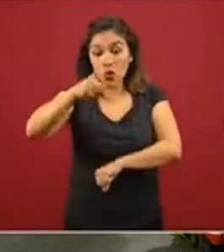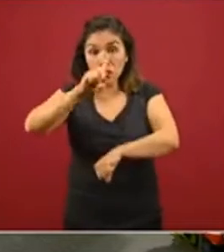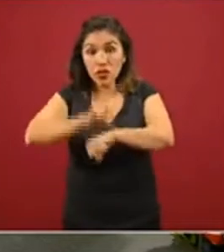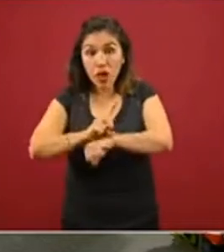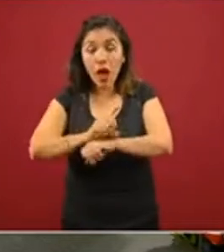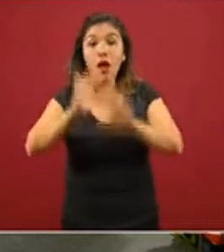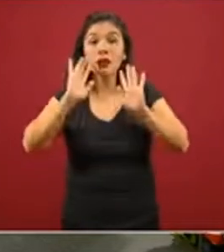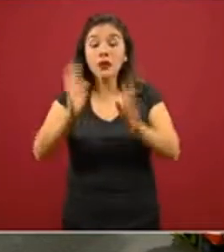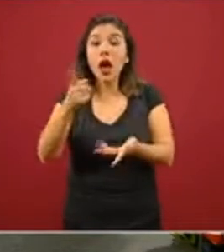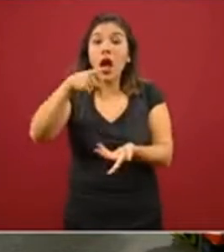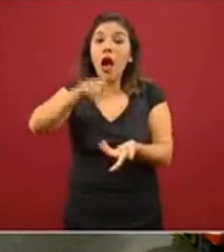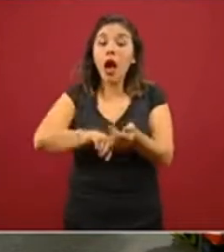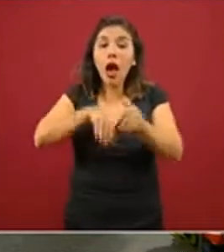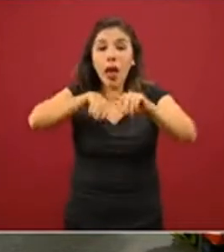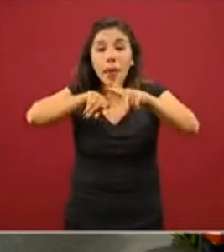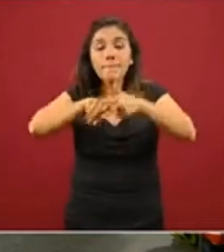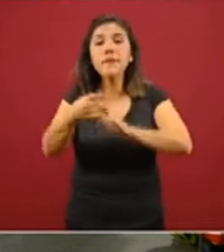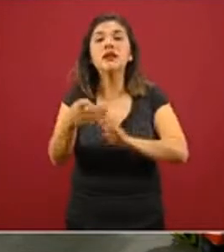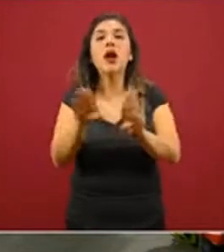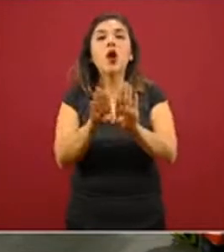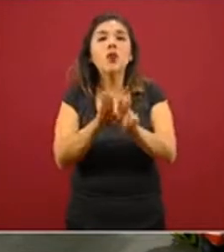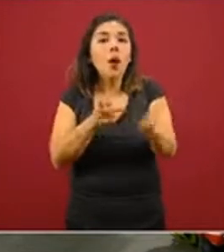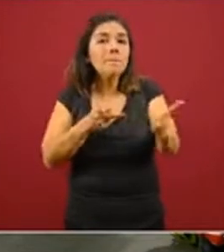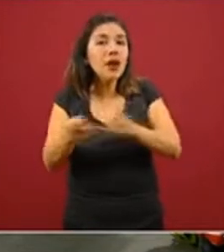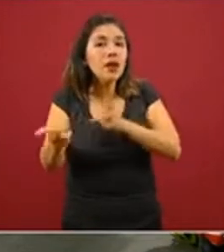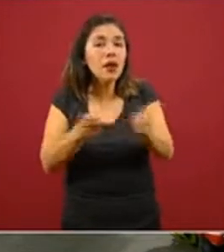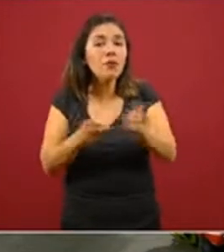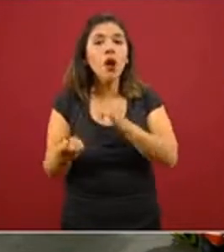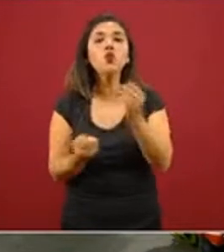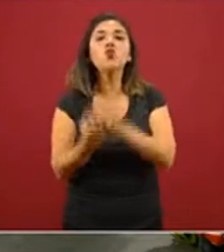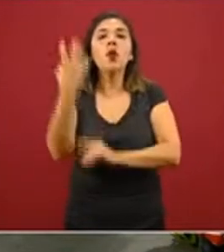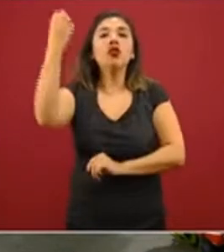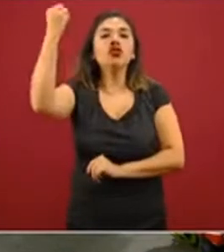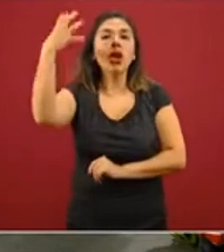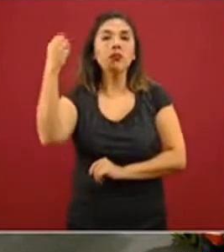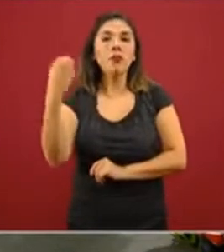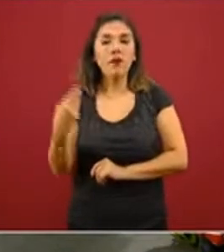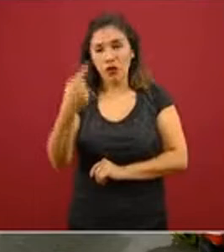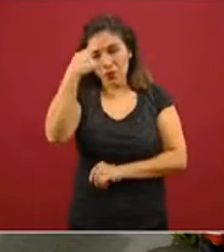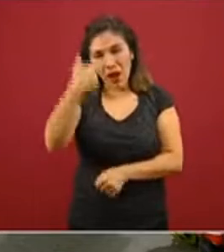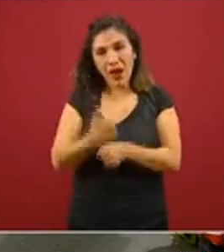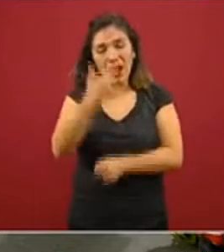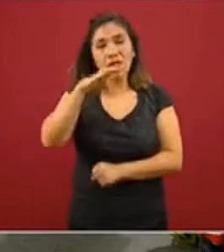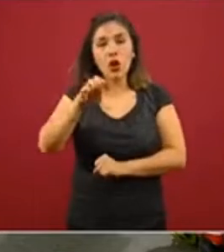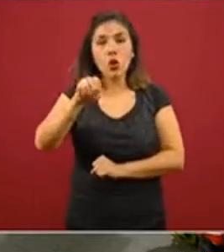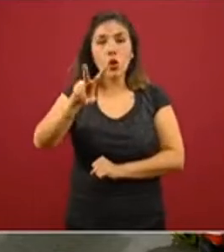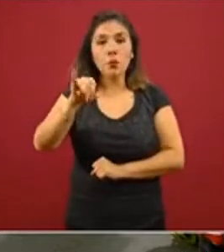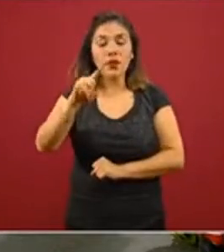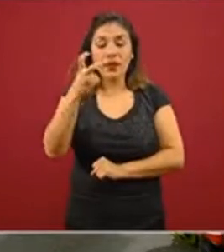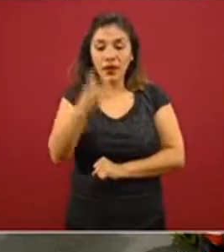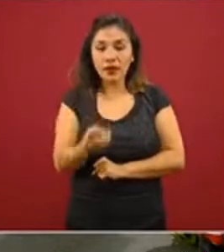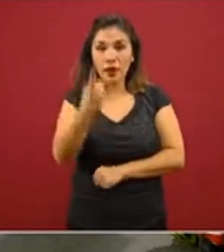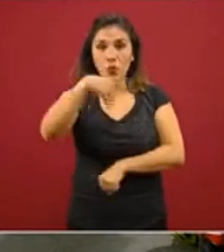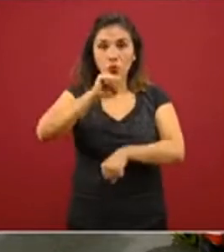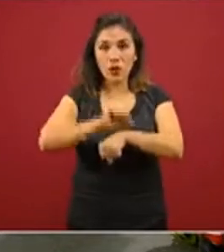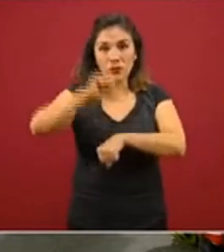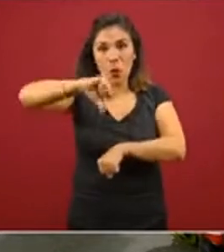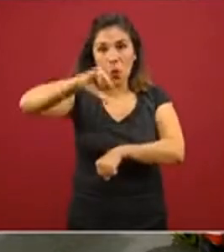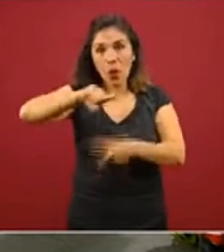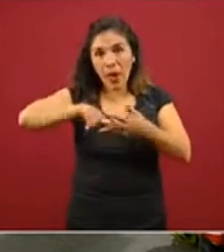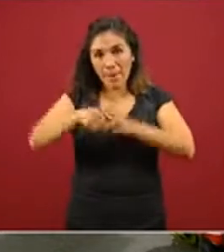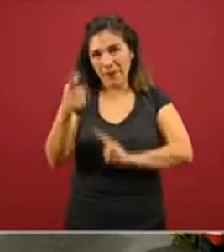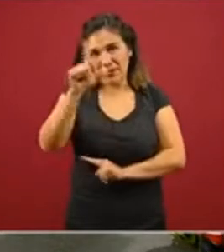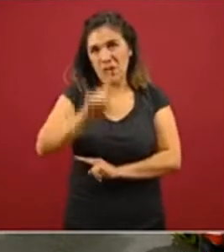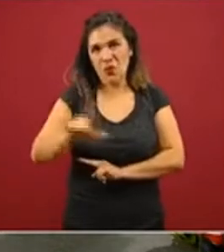entró a operar el nuevo semáforo de riesgo COVID para la semana que inicia precisamente este